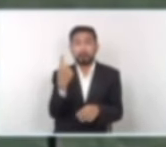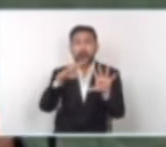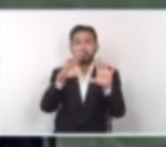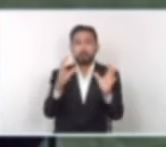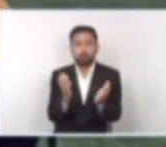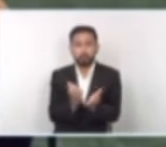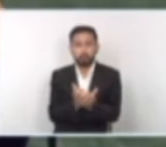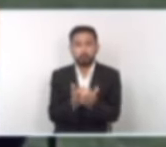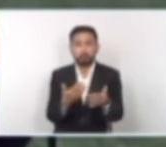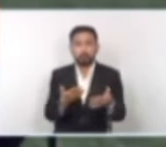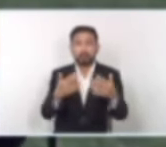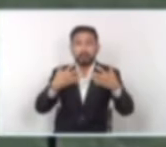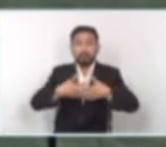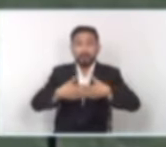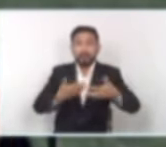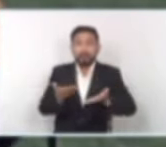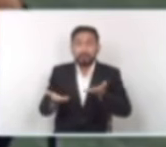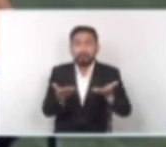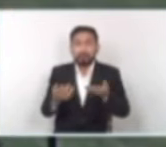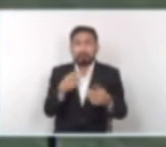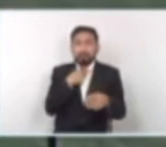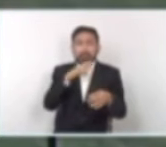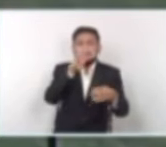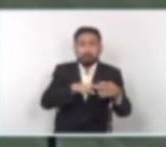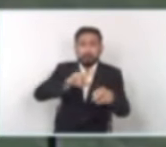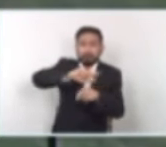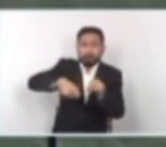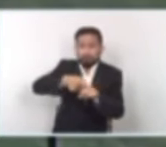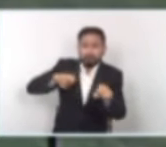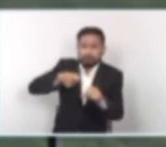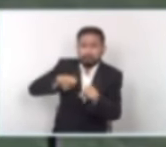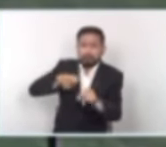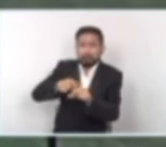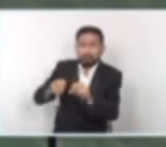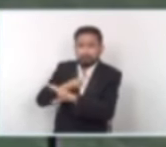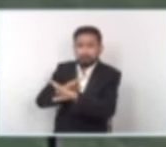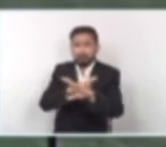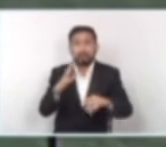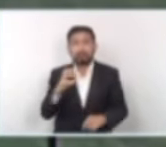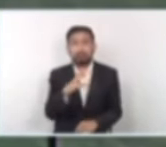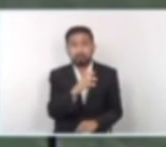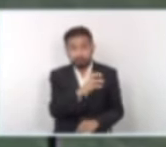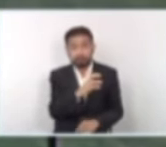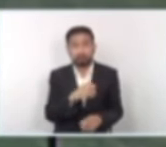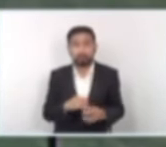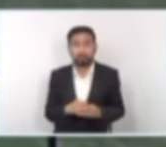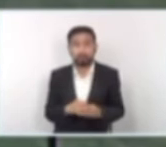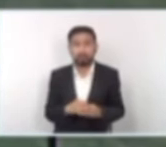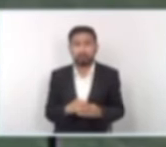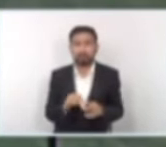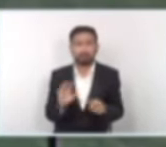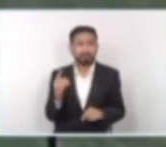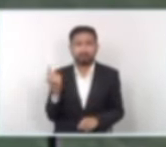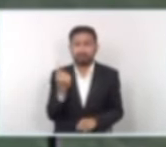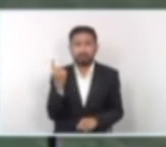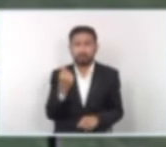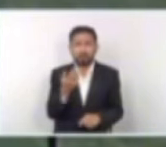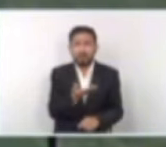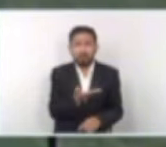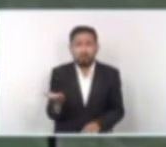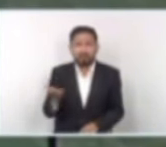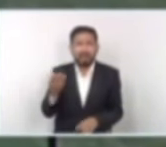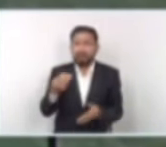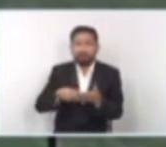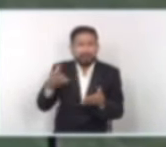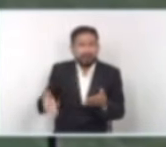las tiendas necesitan asegurar sus productos detrás de puertas de vidrio con llave para evitar robos. Y no hablo ni siquiera de productos caros,